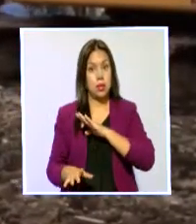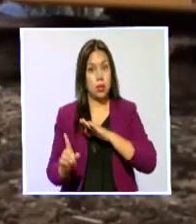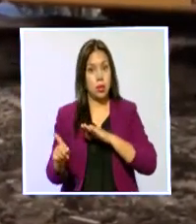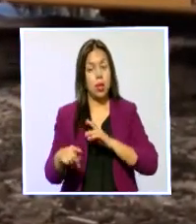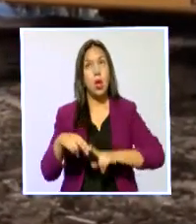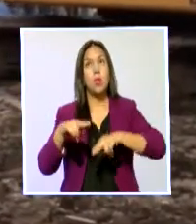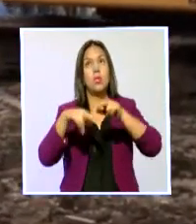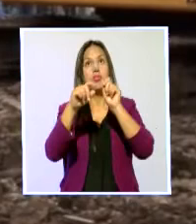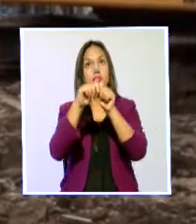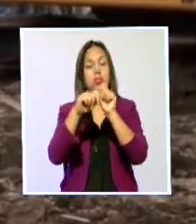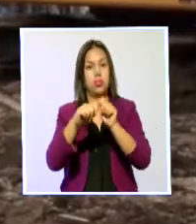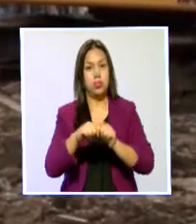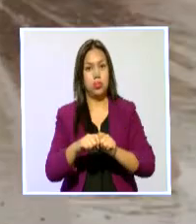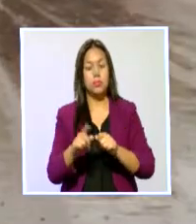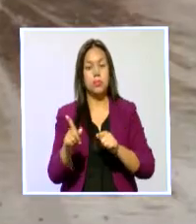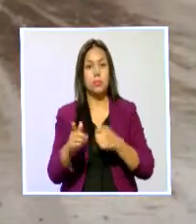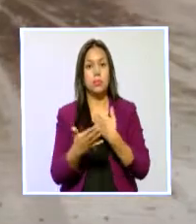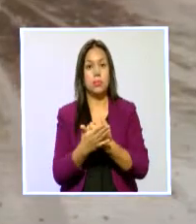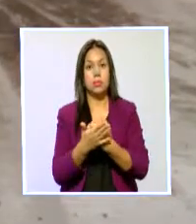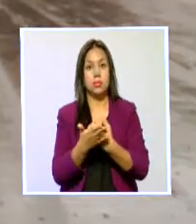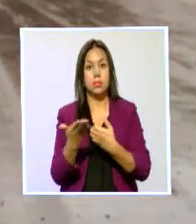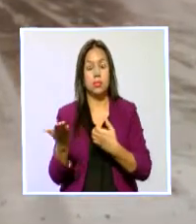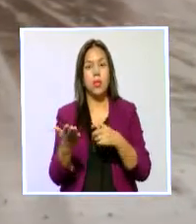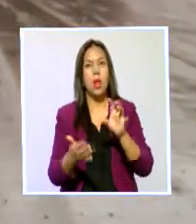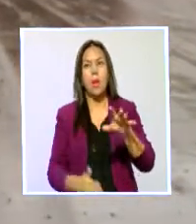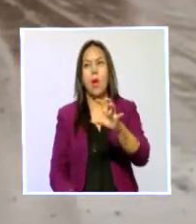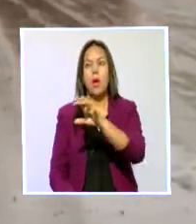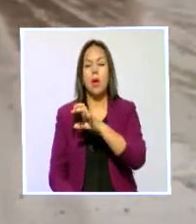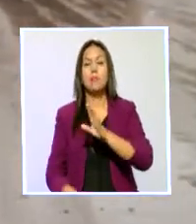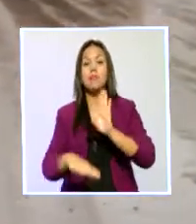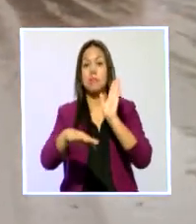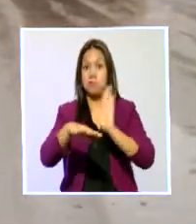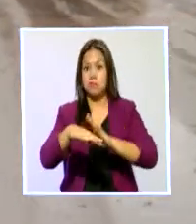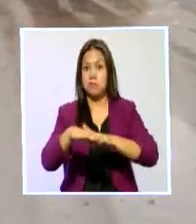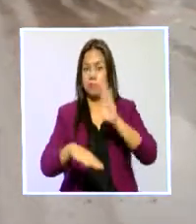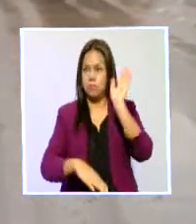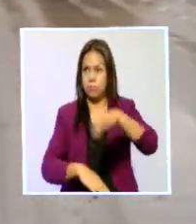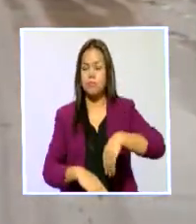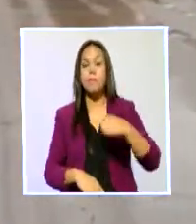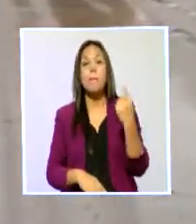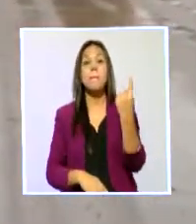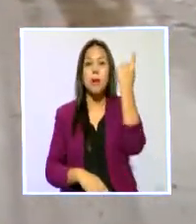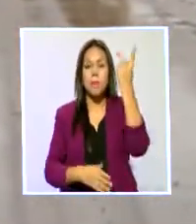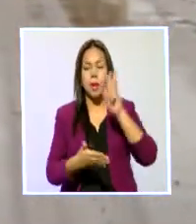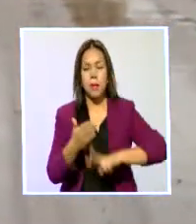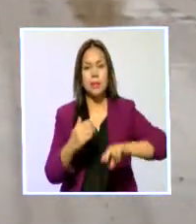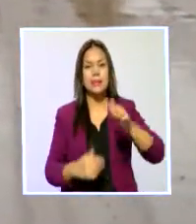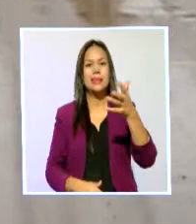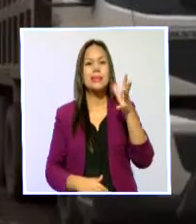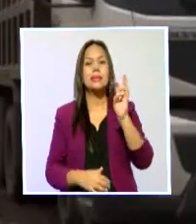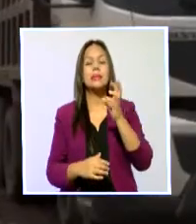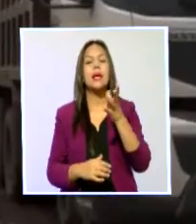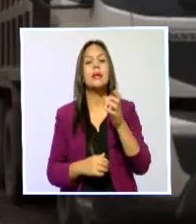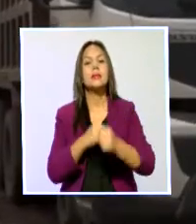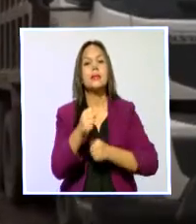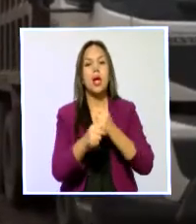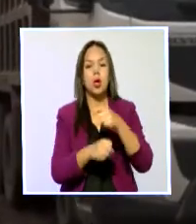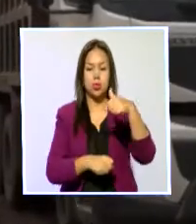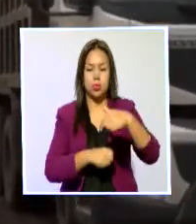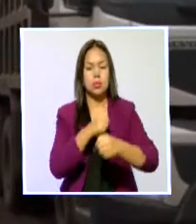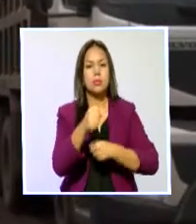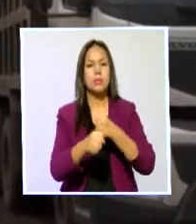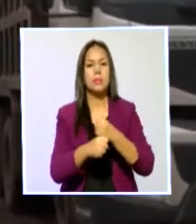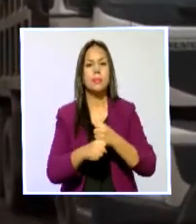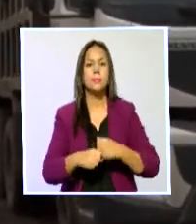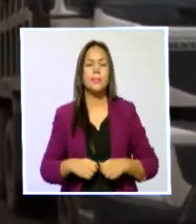reconstrucción y reactivación económica de las provincias afectadas fue llamado a comparecer por primera ocasión el 16 de agosto del presente año. María